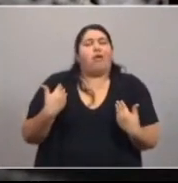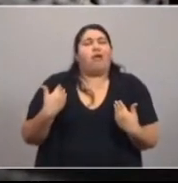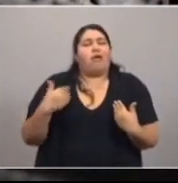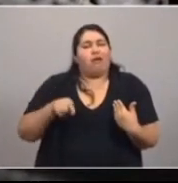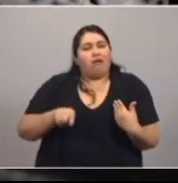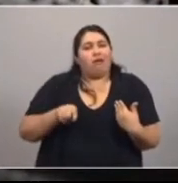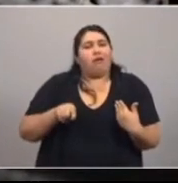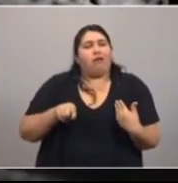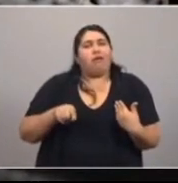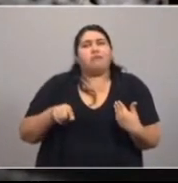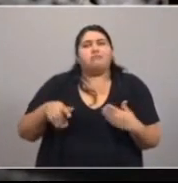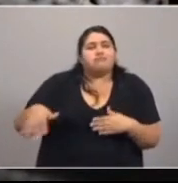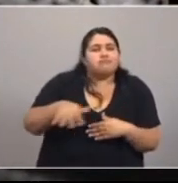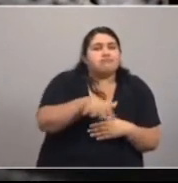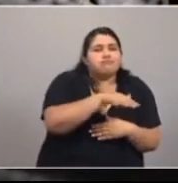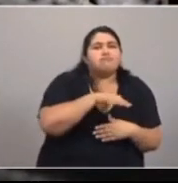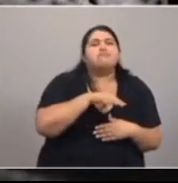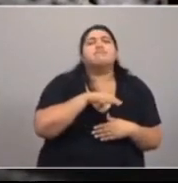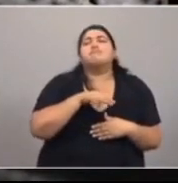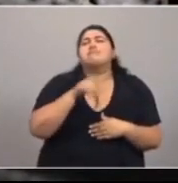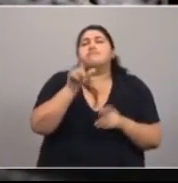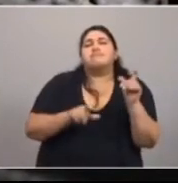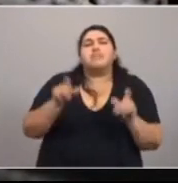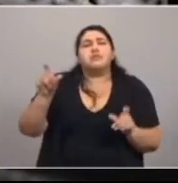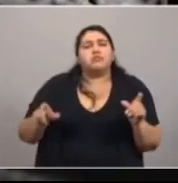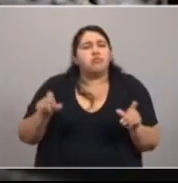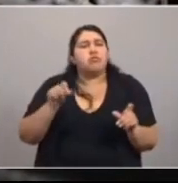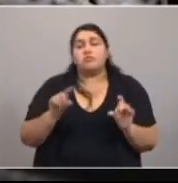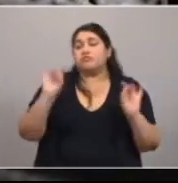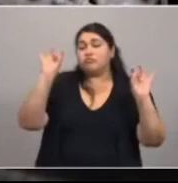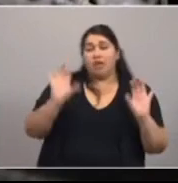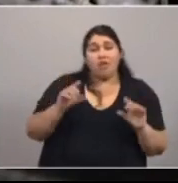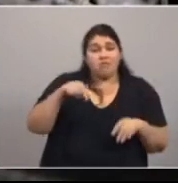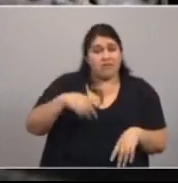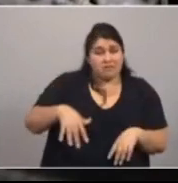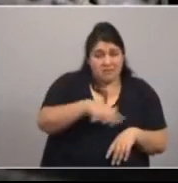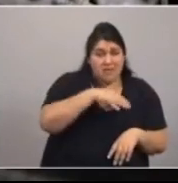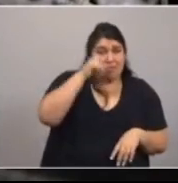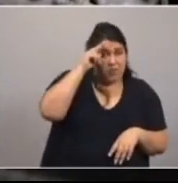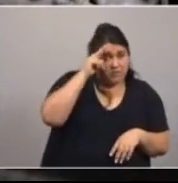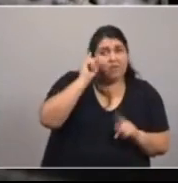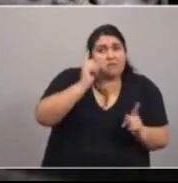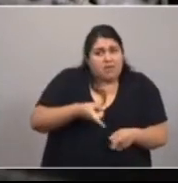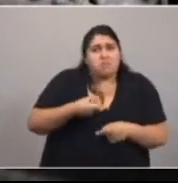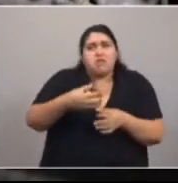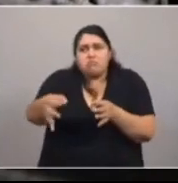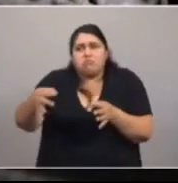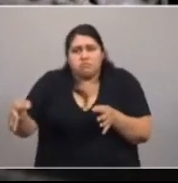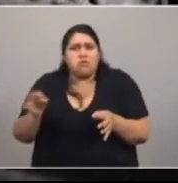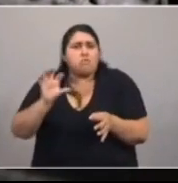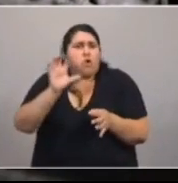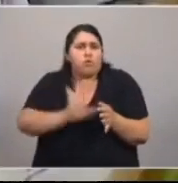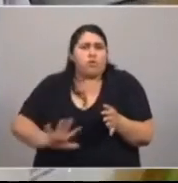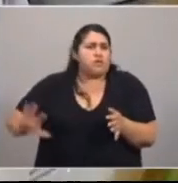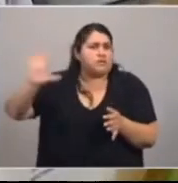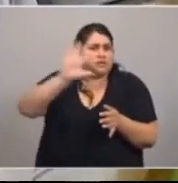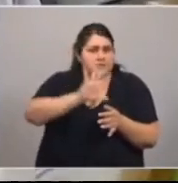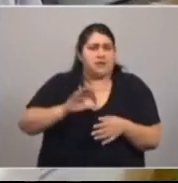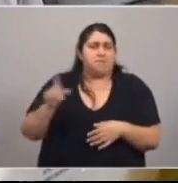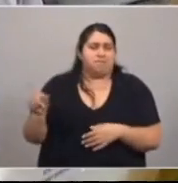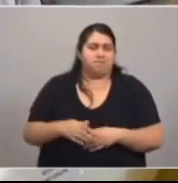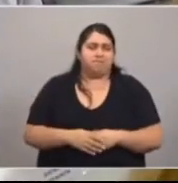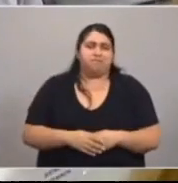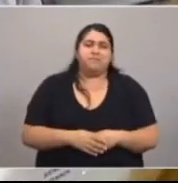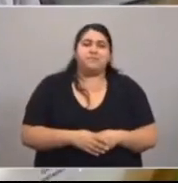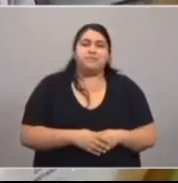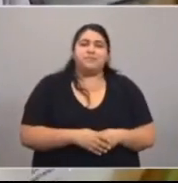vecinos y las vecinas, no solamente de Florencio Varela en mi caso, sino también de la provincia de Buenos Aires, de parte de Axel Kicillof también. Quiero destacar también,